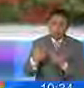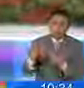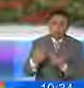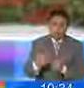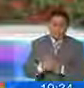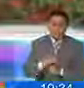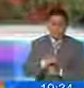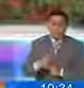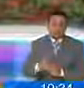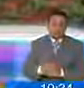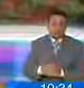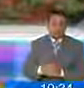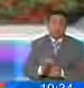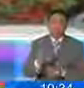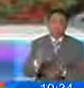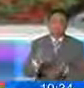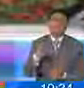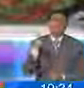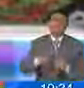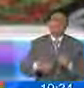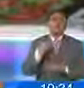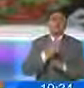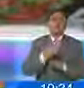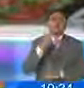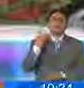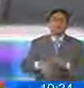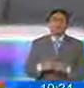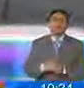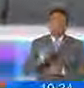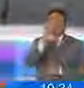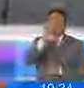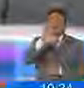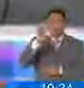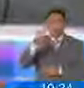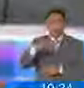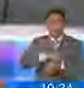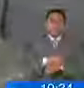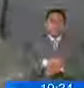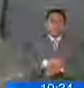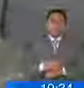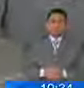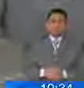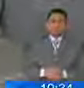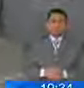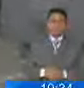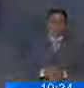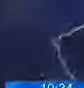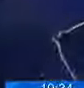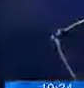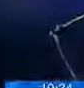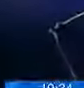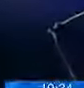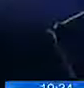que sí, que no es cupo, que es desde 950 para medicina. Informó Jorge Escobar.